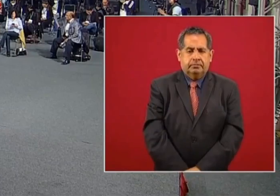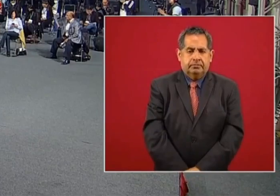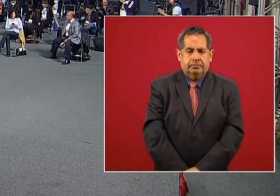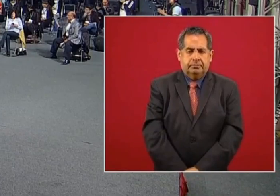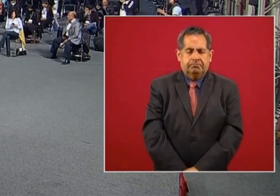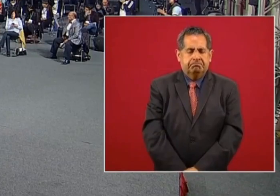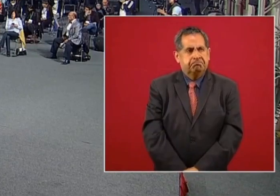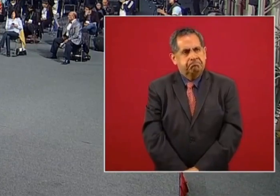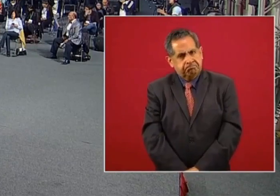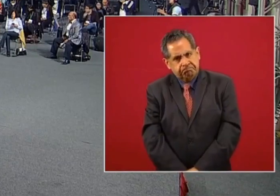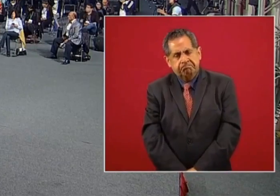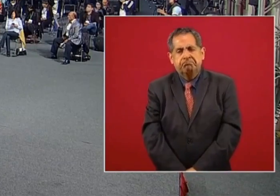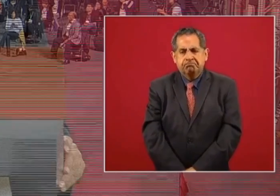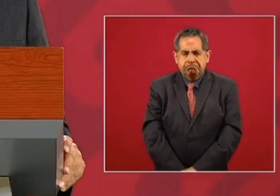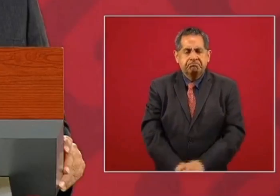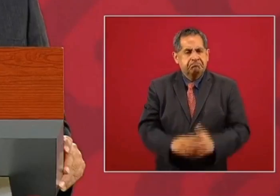se está